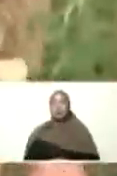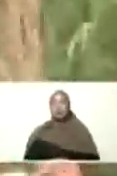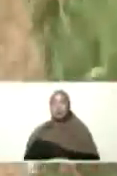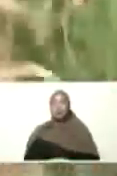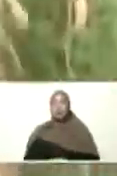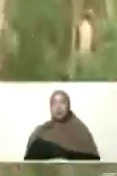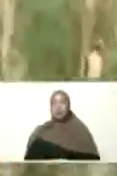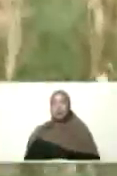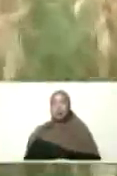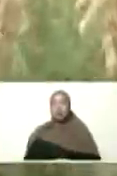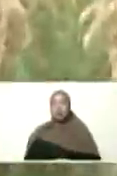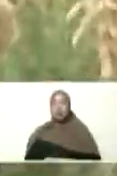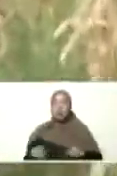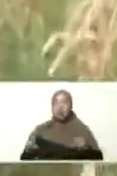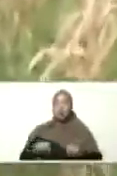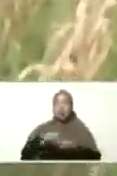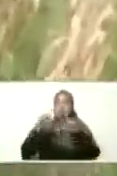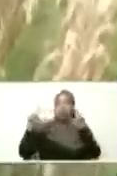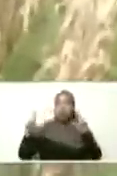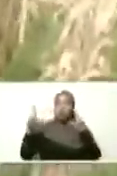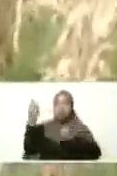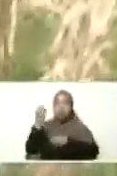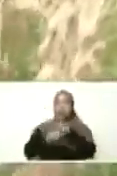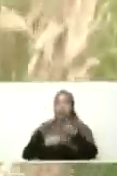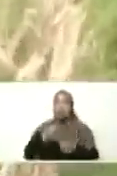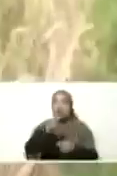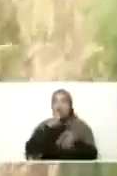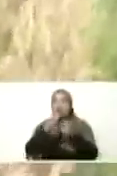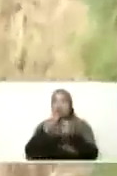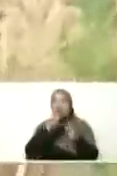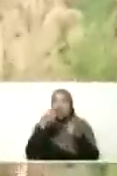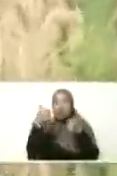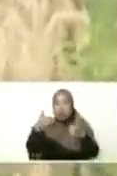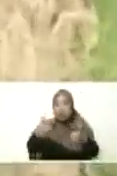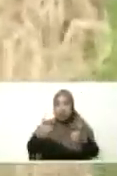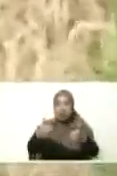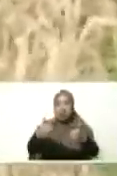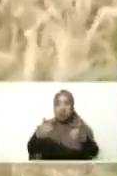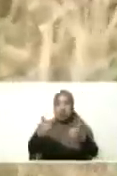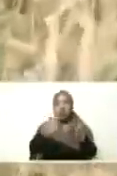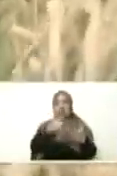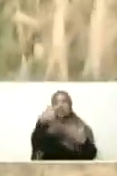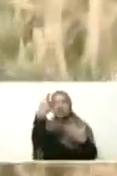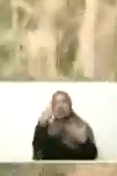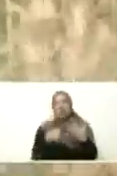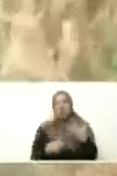Bueno, avanzamos. Entonces, el café, ¿qué tal el café? Bien, bien. Estamos implementando